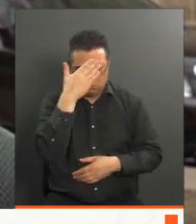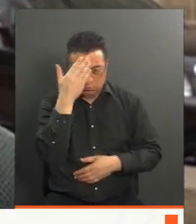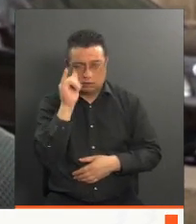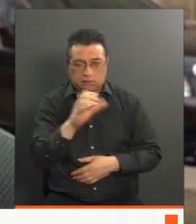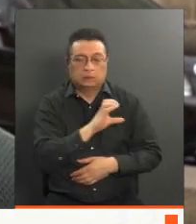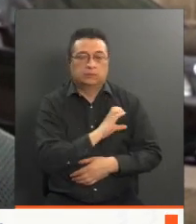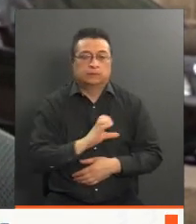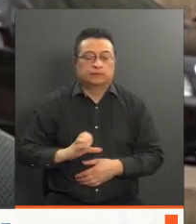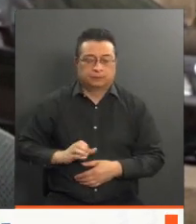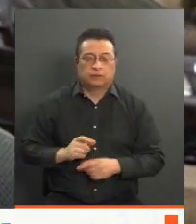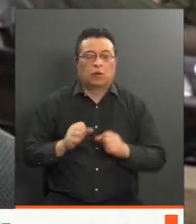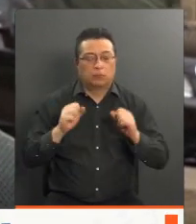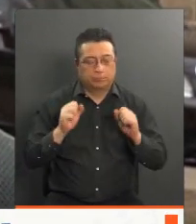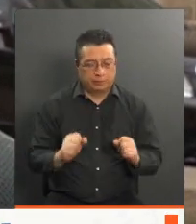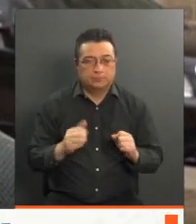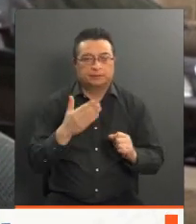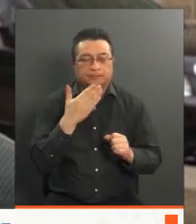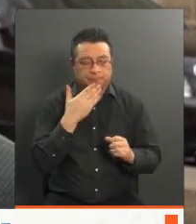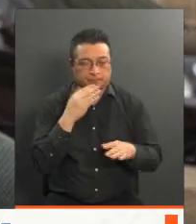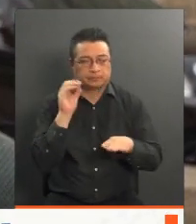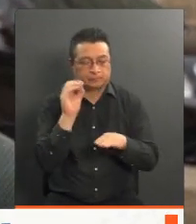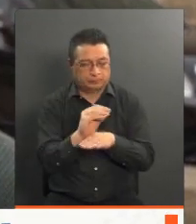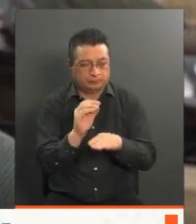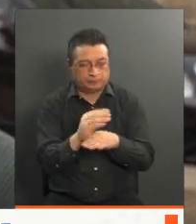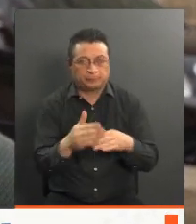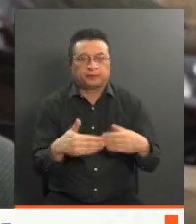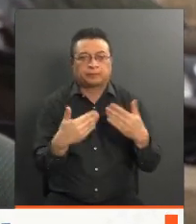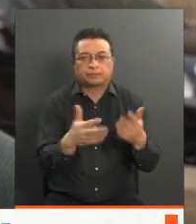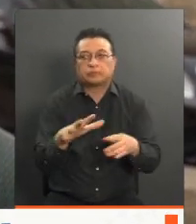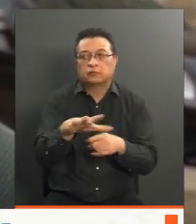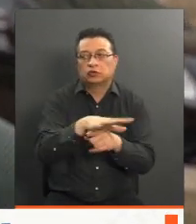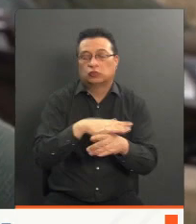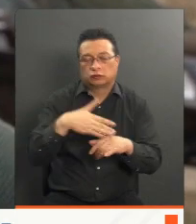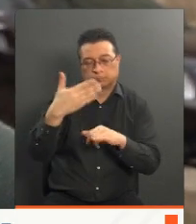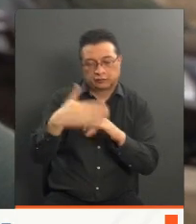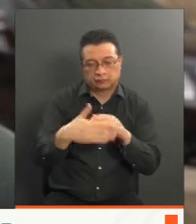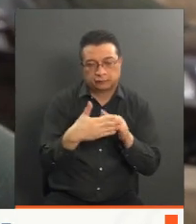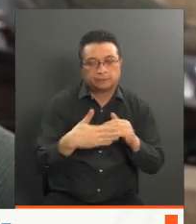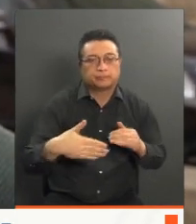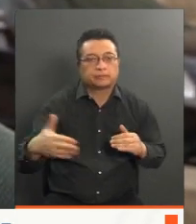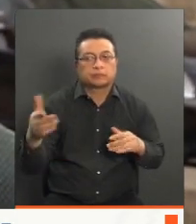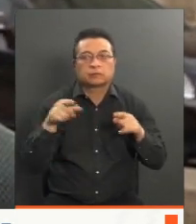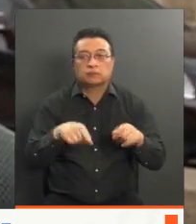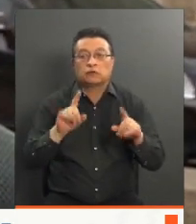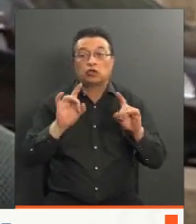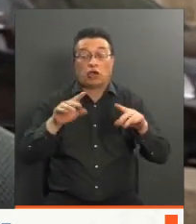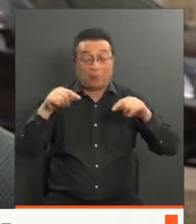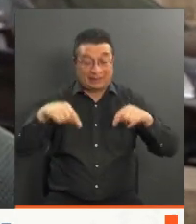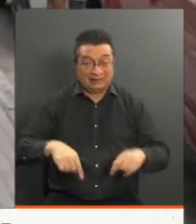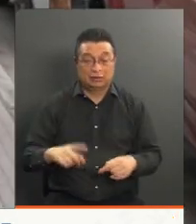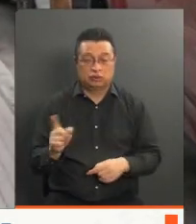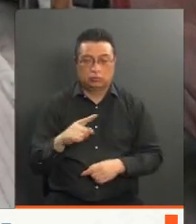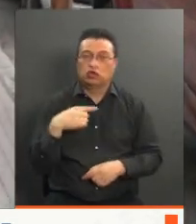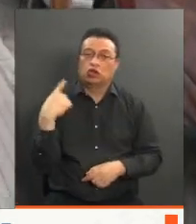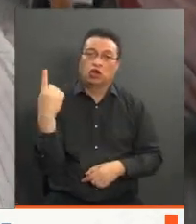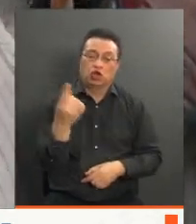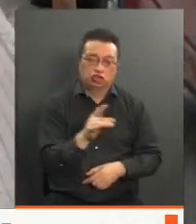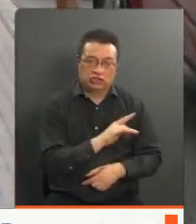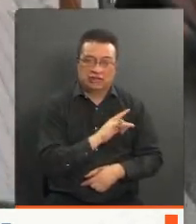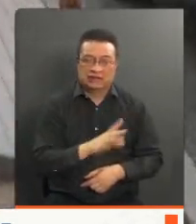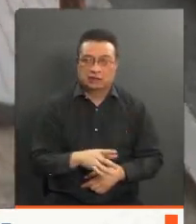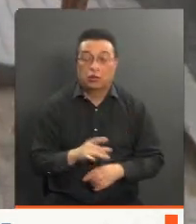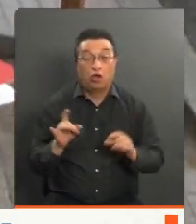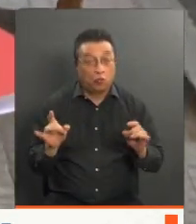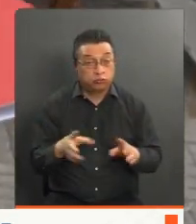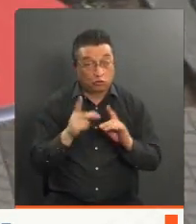también pueda proveer de una situación a más a largo plazo de este tema que no pasa solamente acá pasa en todo el país de acogerse